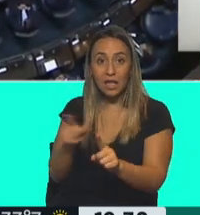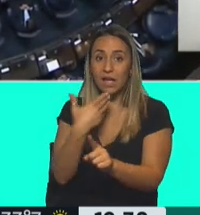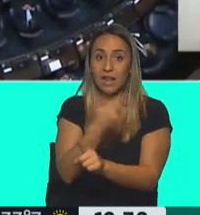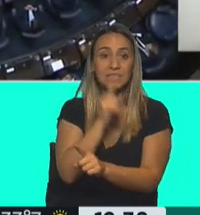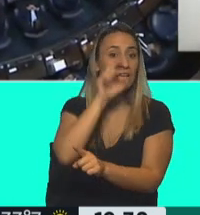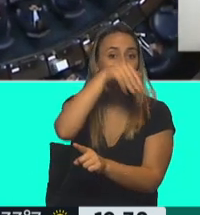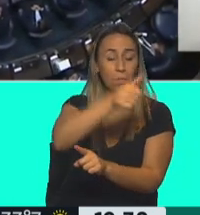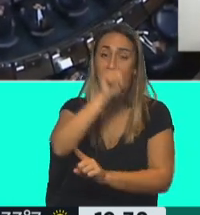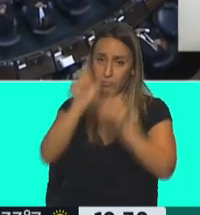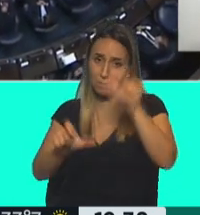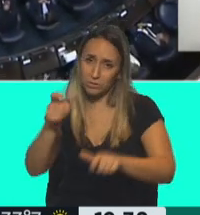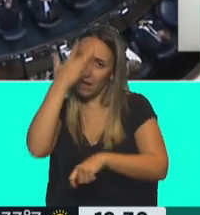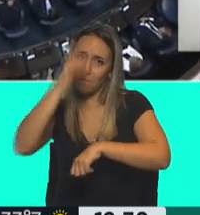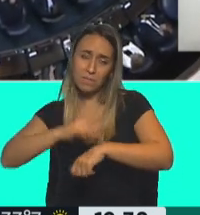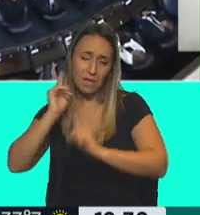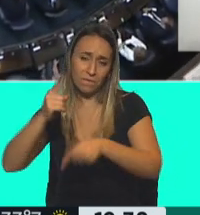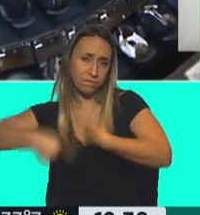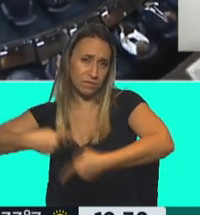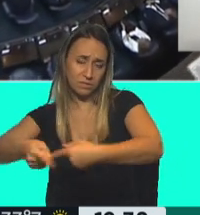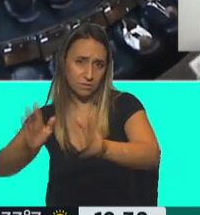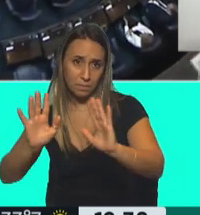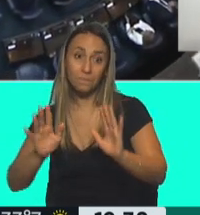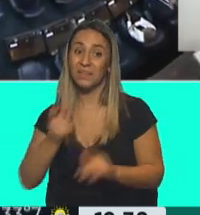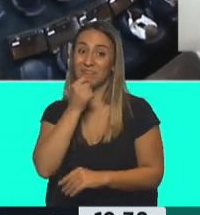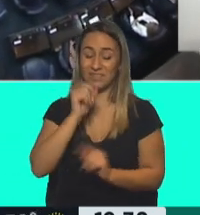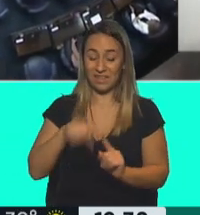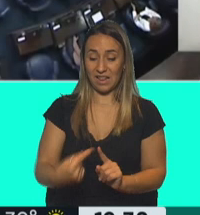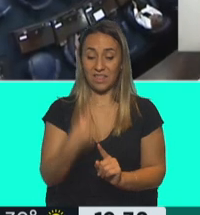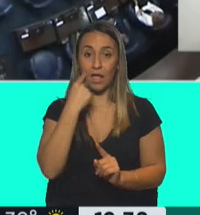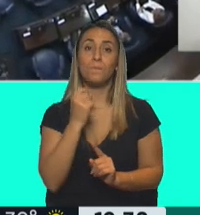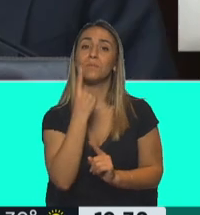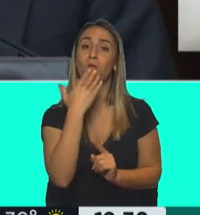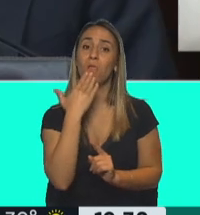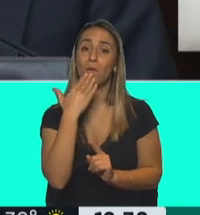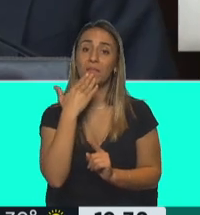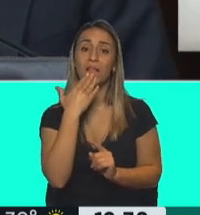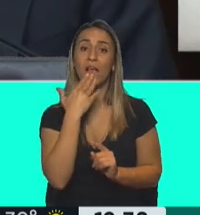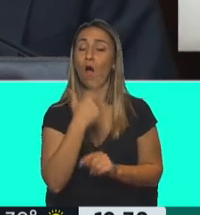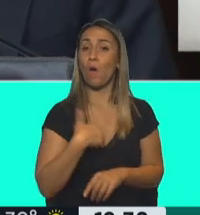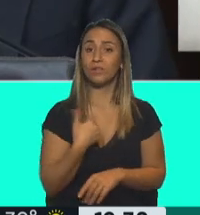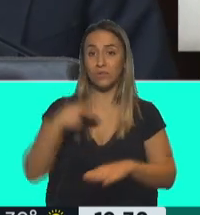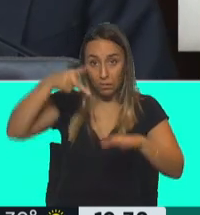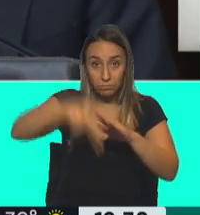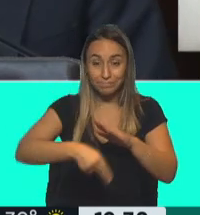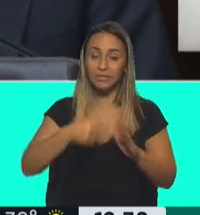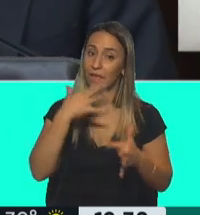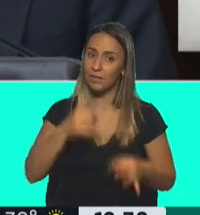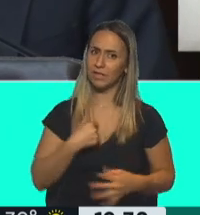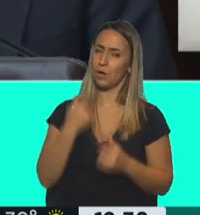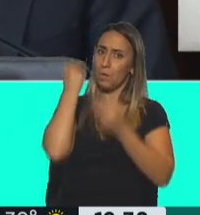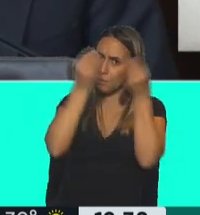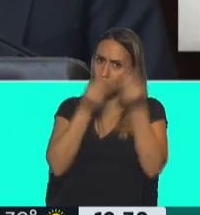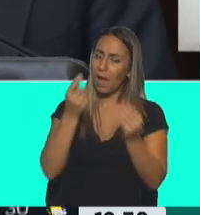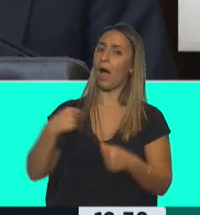algunas de ellas con enfermedades crónicas muy graves. Si a partir del 1 de abril se quedan sin la obra social, yo la verdad que estoy muy preocupado, no nos hablaron del tema, no nos